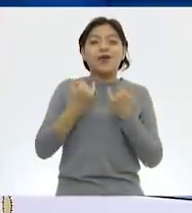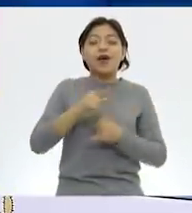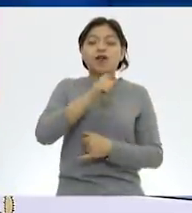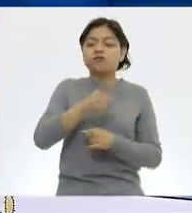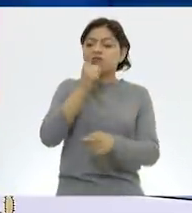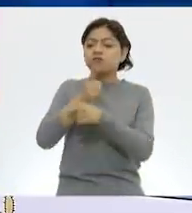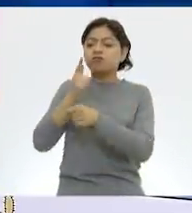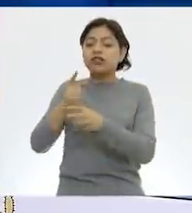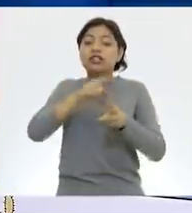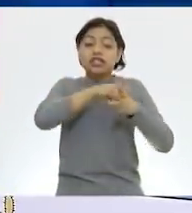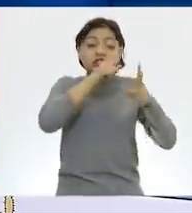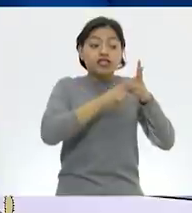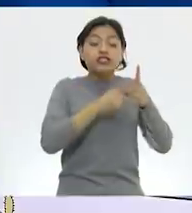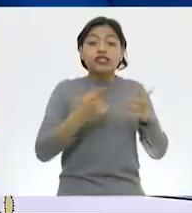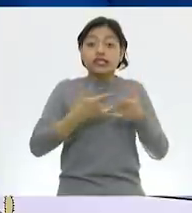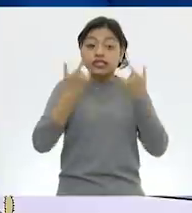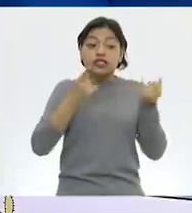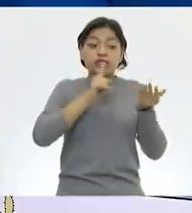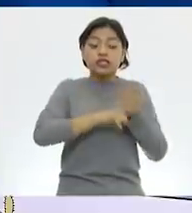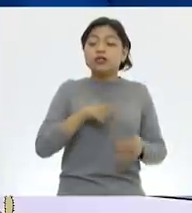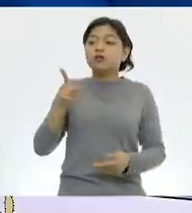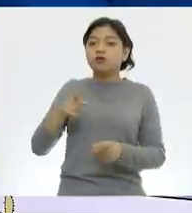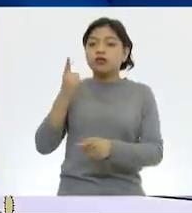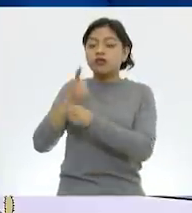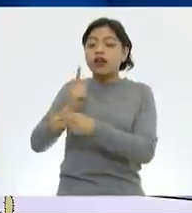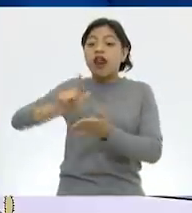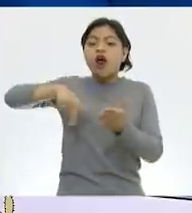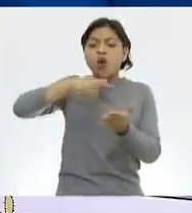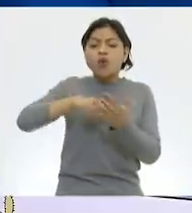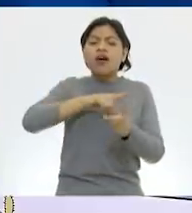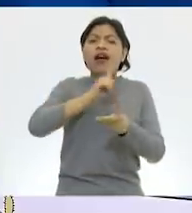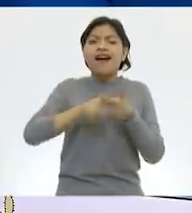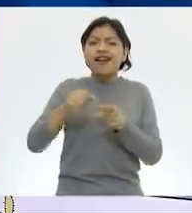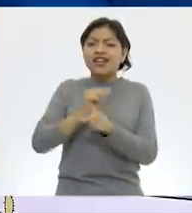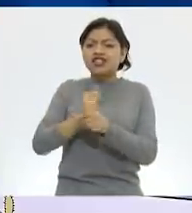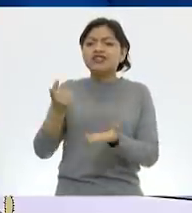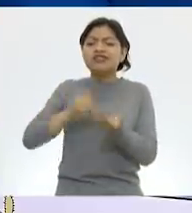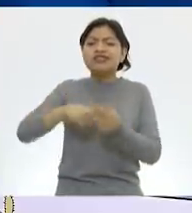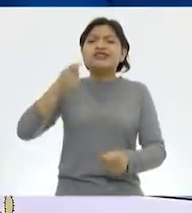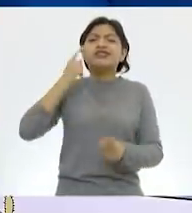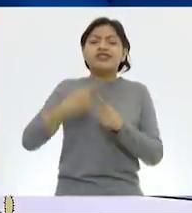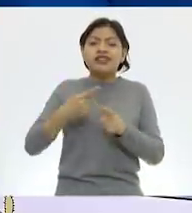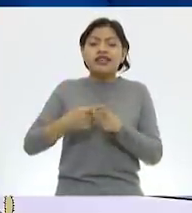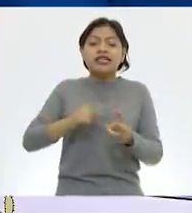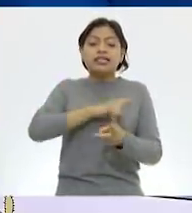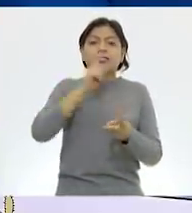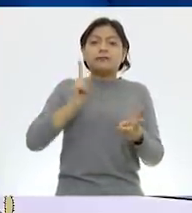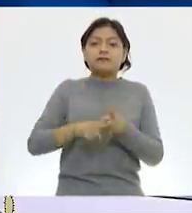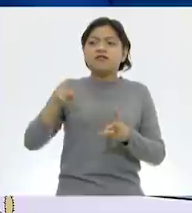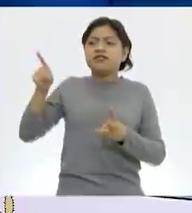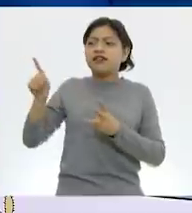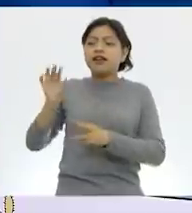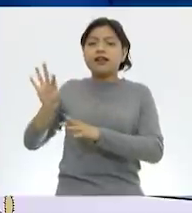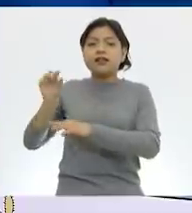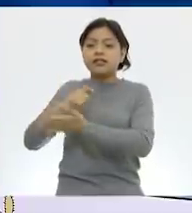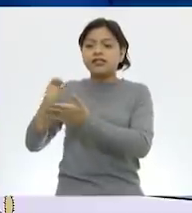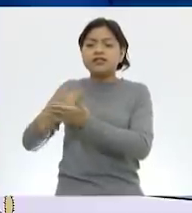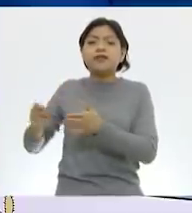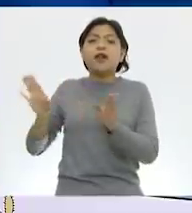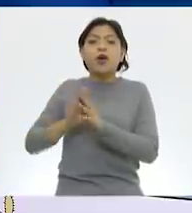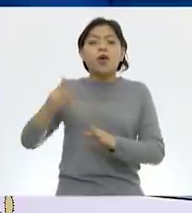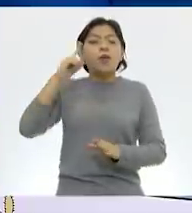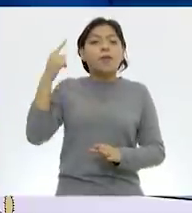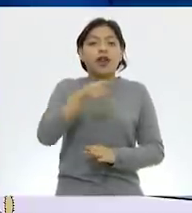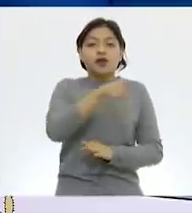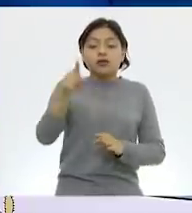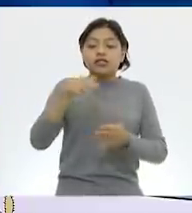las características del escenario y de los personajes, así como de los recursos usados durante la narración para atrapar la atención